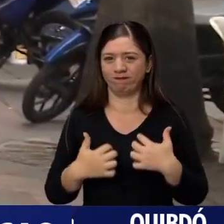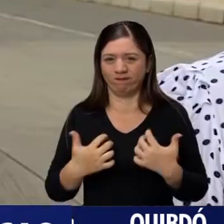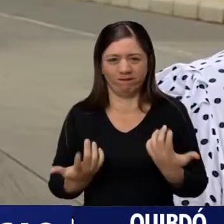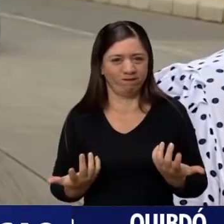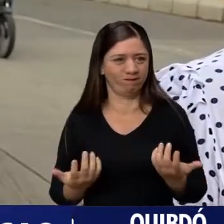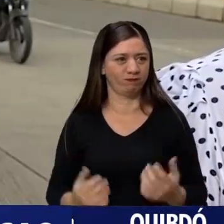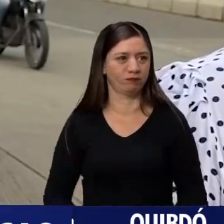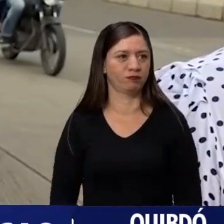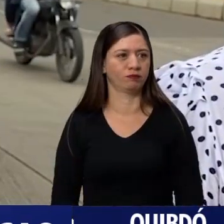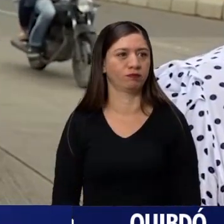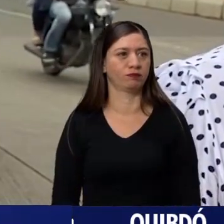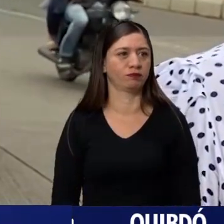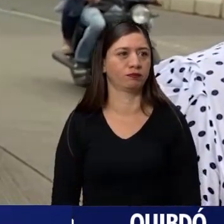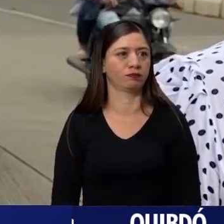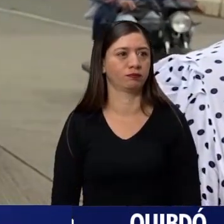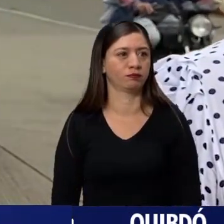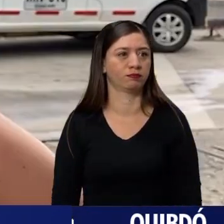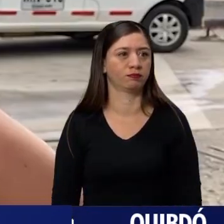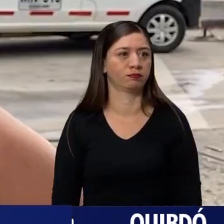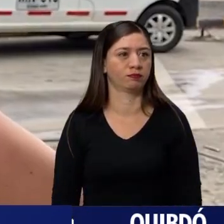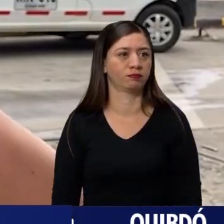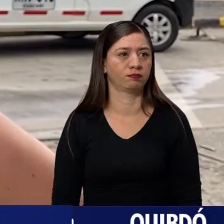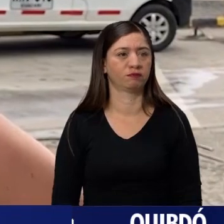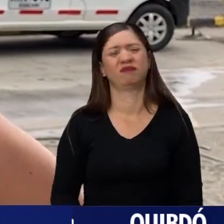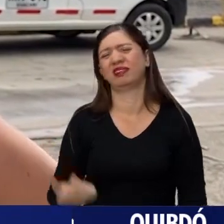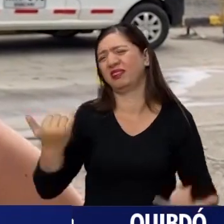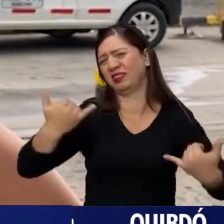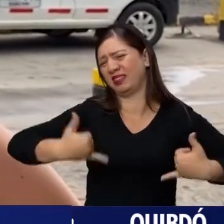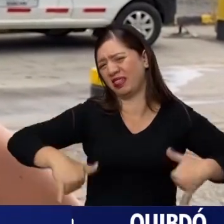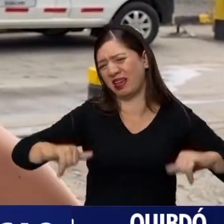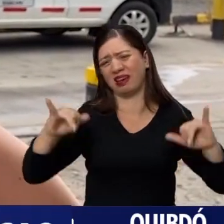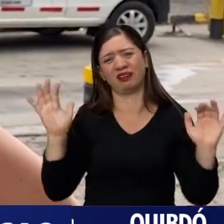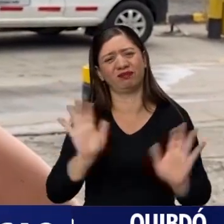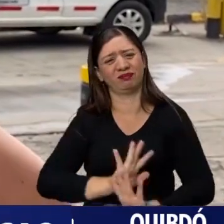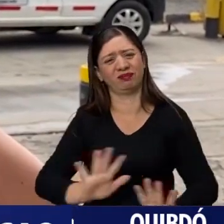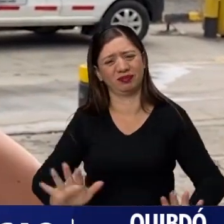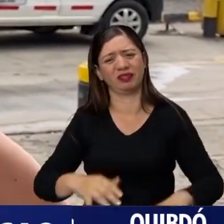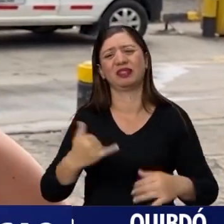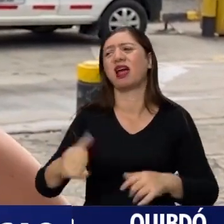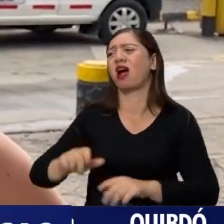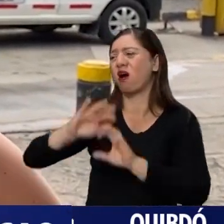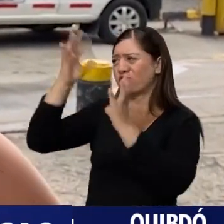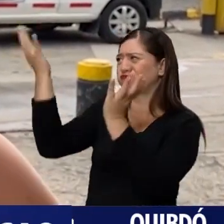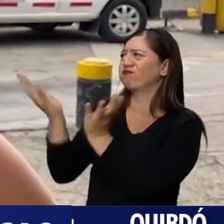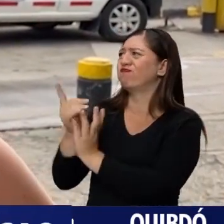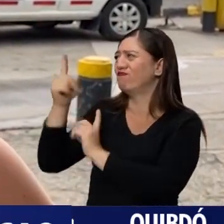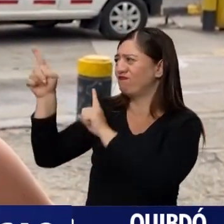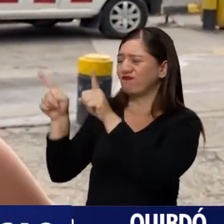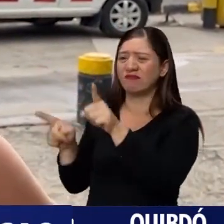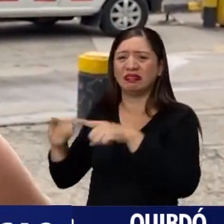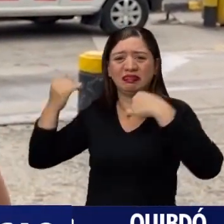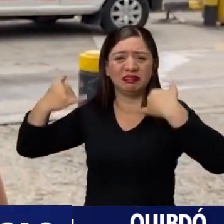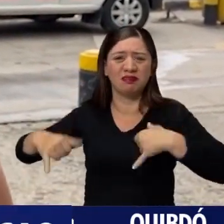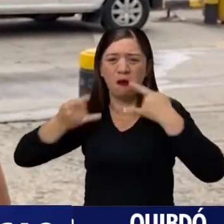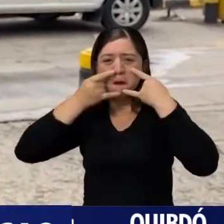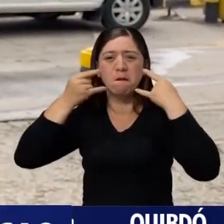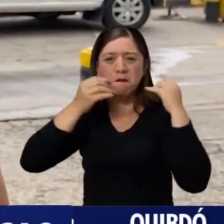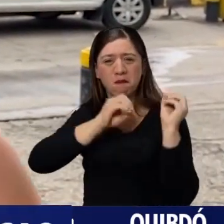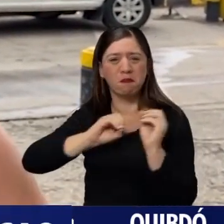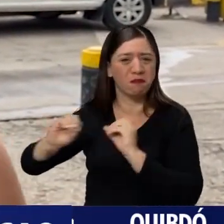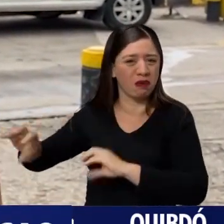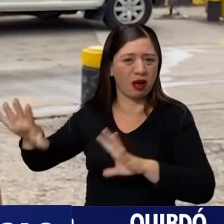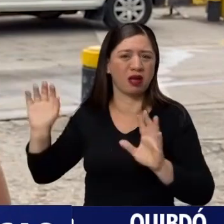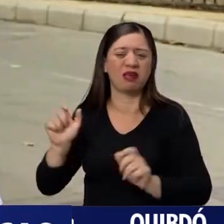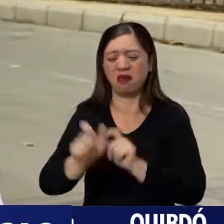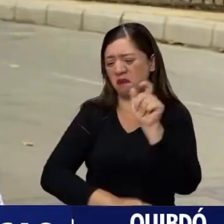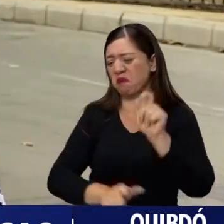como darle un poquito más de tiempo a las personas. Yo creo que ya es hora. Lo han quitado en muchas partes del mundo, yo creo que ya es hora que, además, mucha